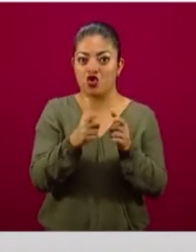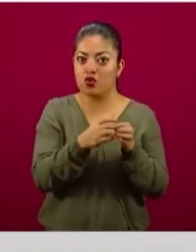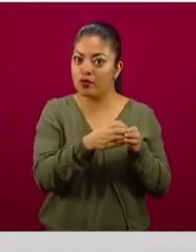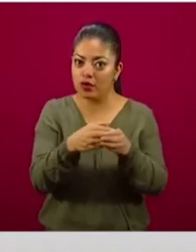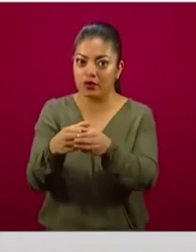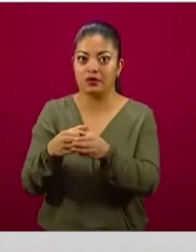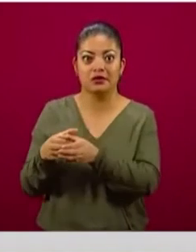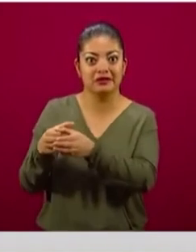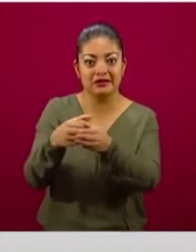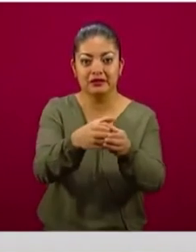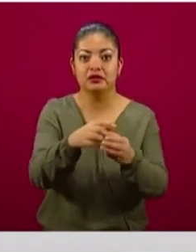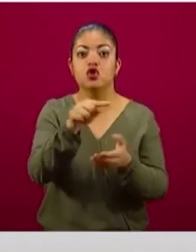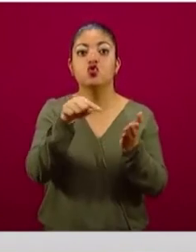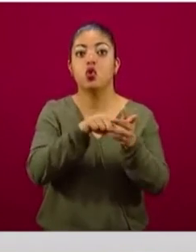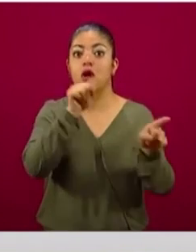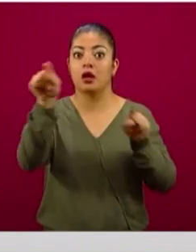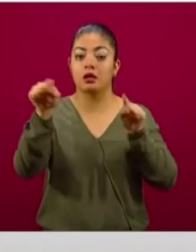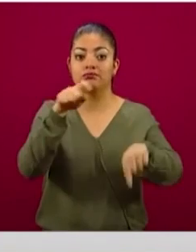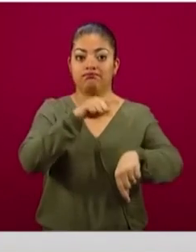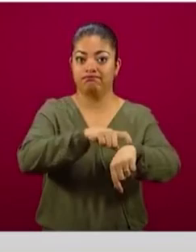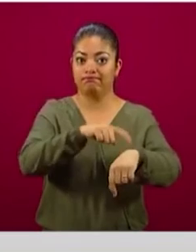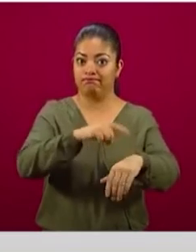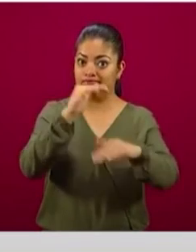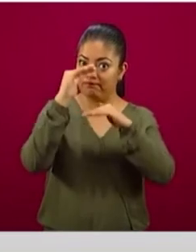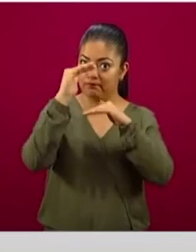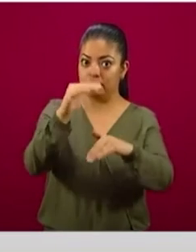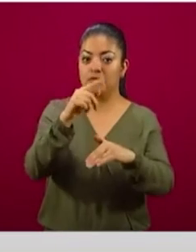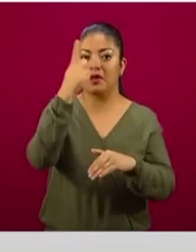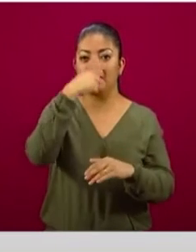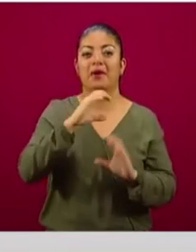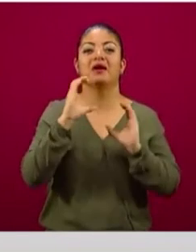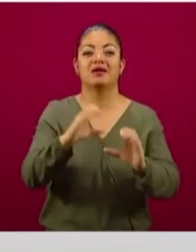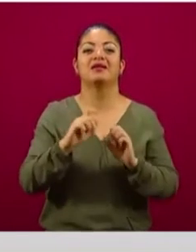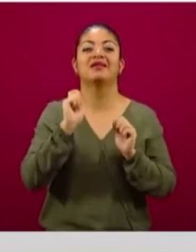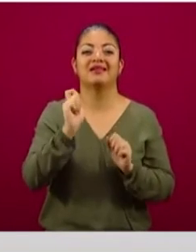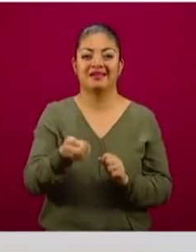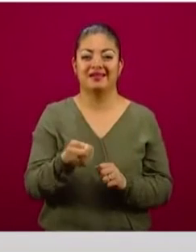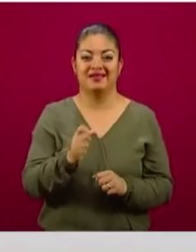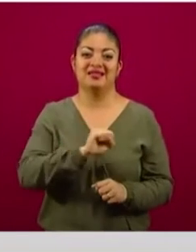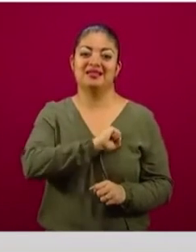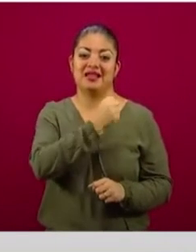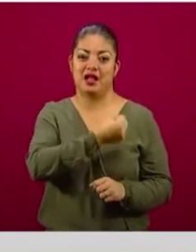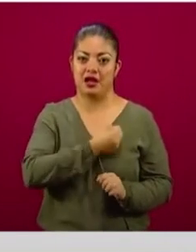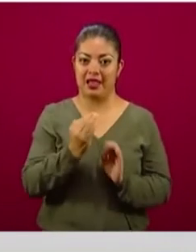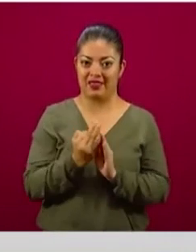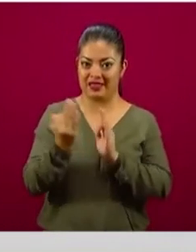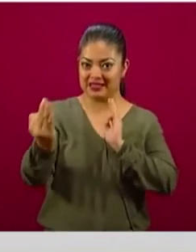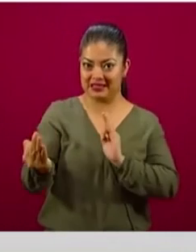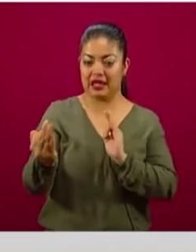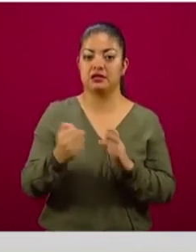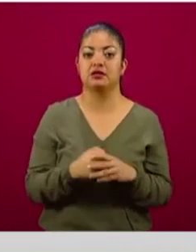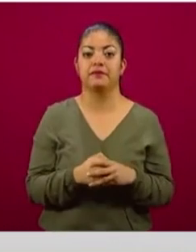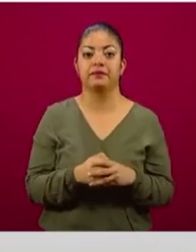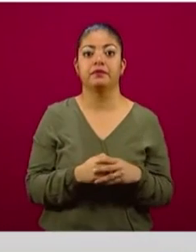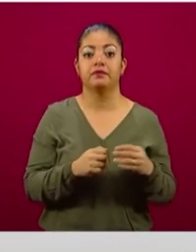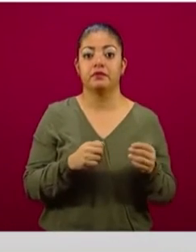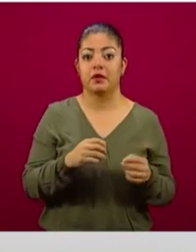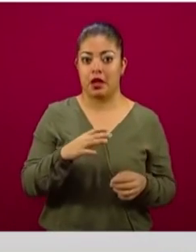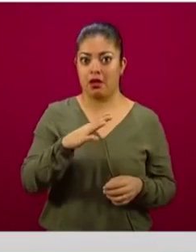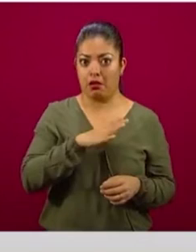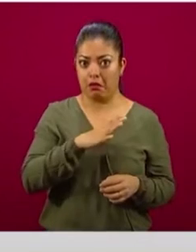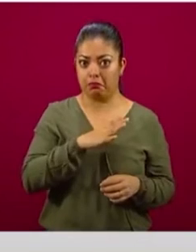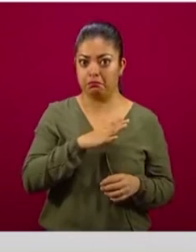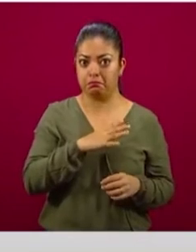unas cuantas sucursales en un horario limitado para preservar que las medidas están a distancia y aún así tenemos un